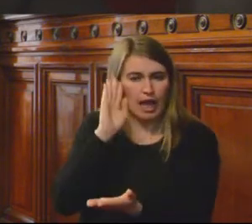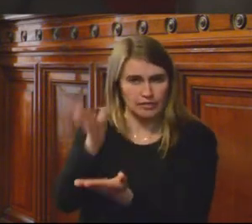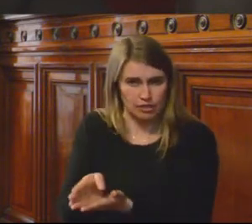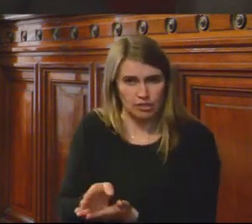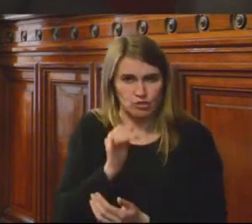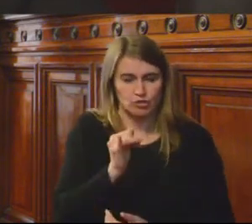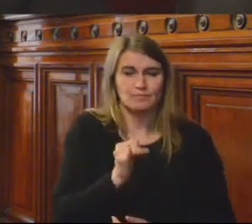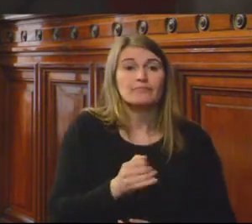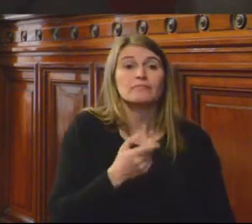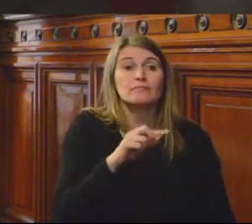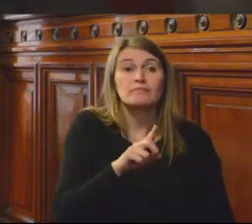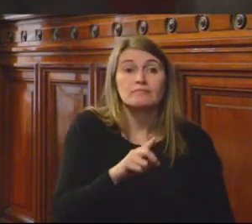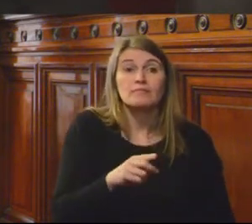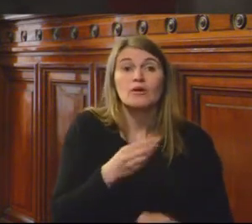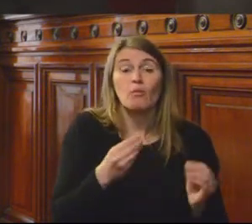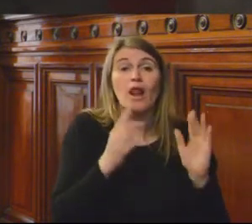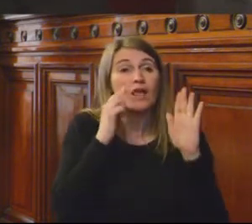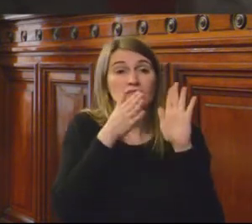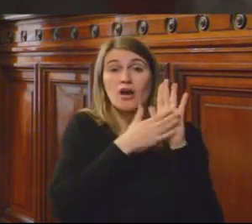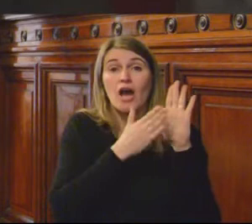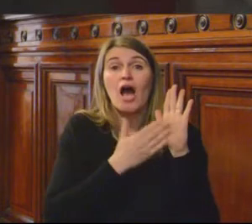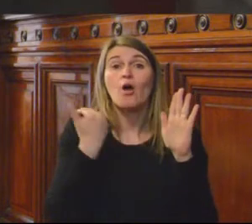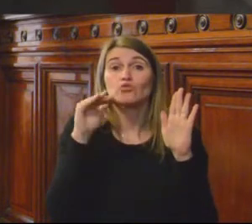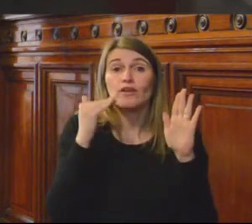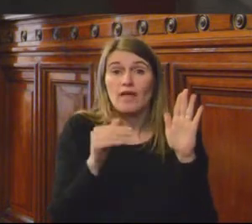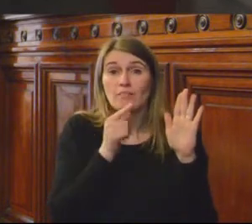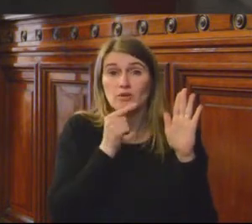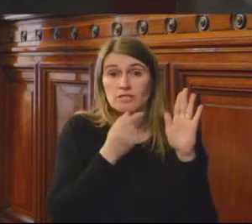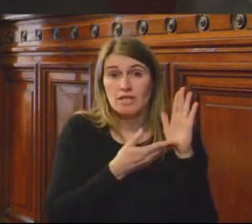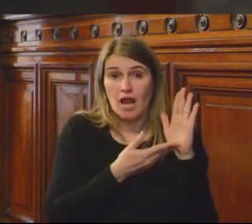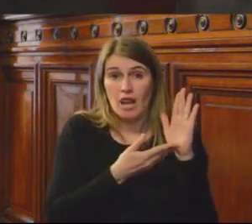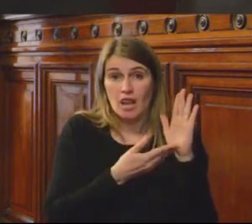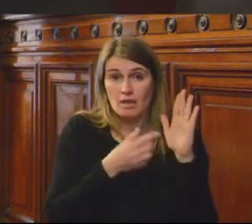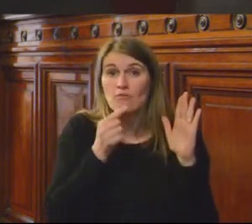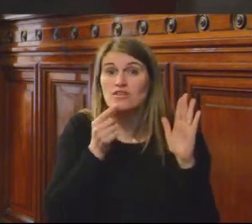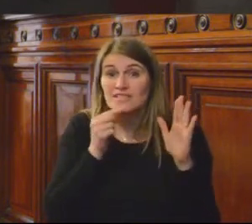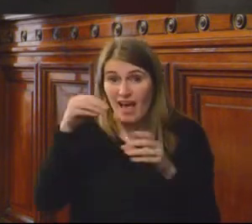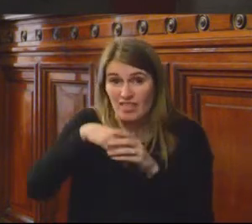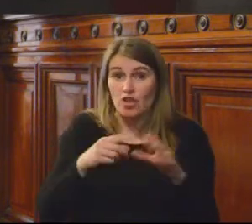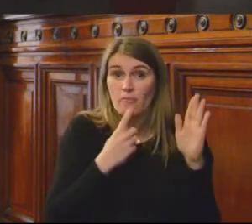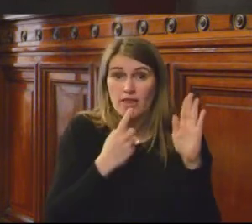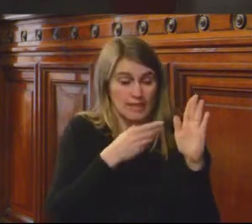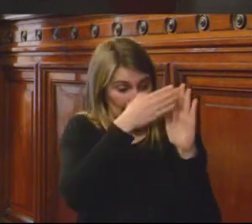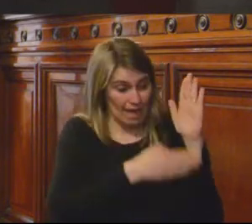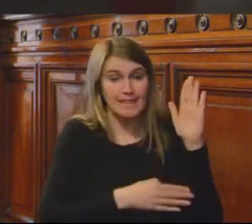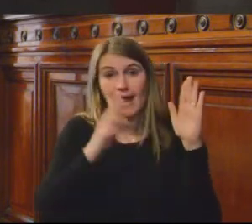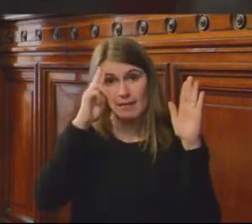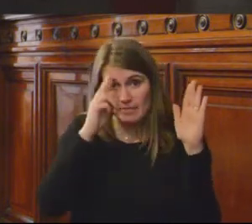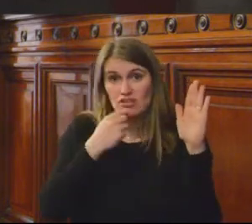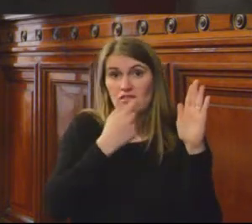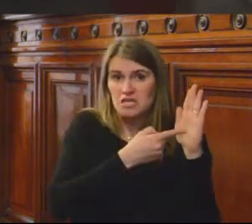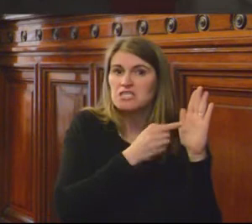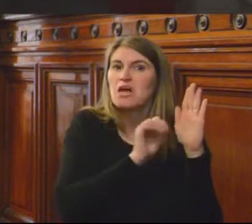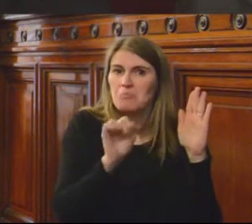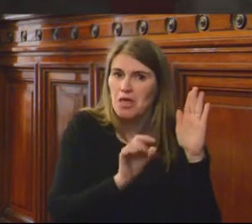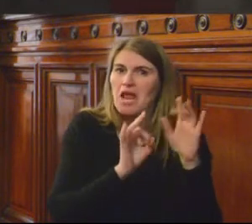estamos siendo contra las autoridades policiales, particularmente la policía política, que no obedecen las órdenes de los